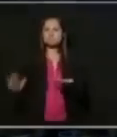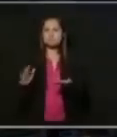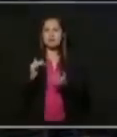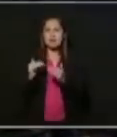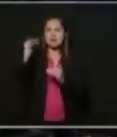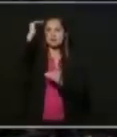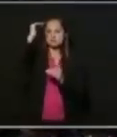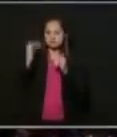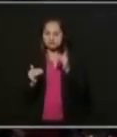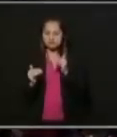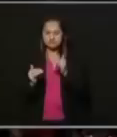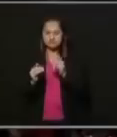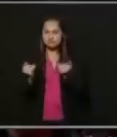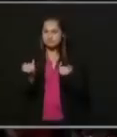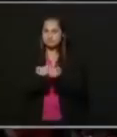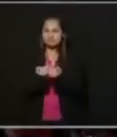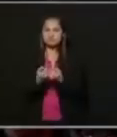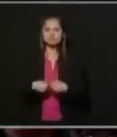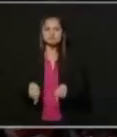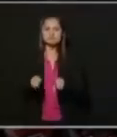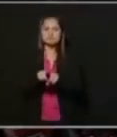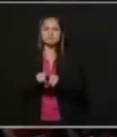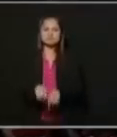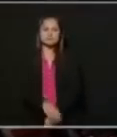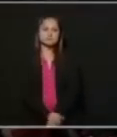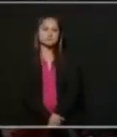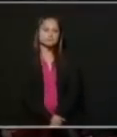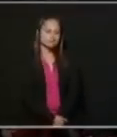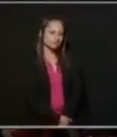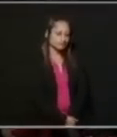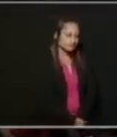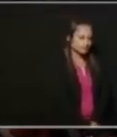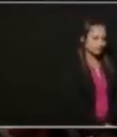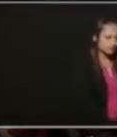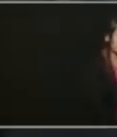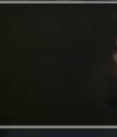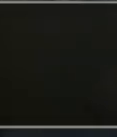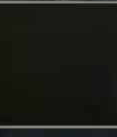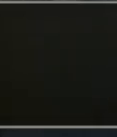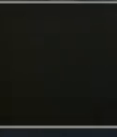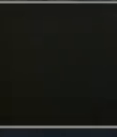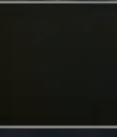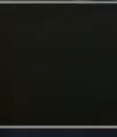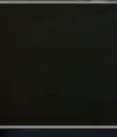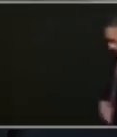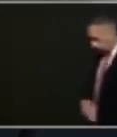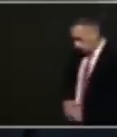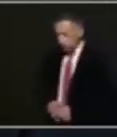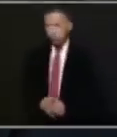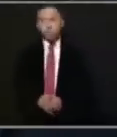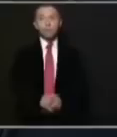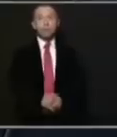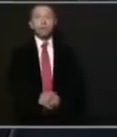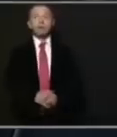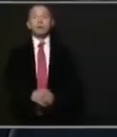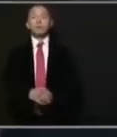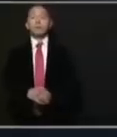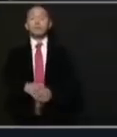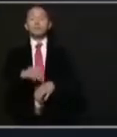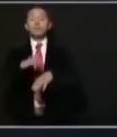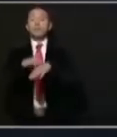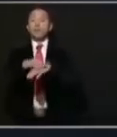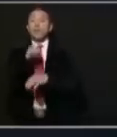Reiteramos también, para que nadie se espante, no estamos en contra de